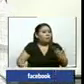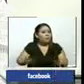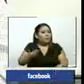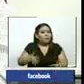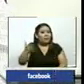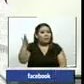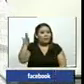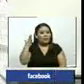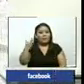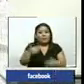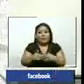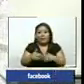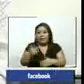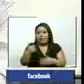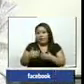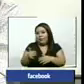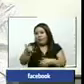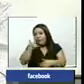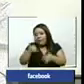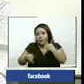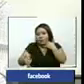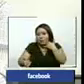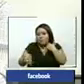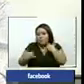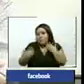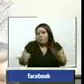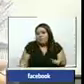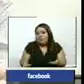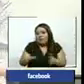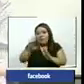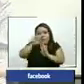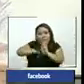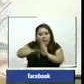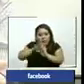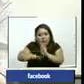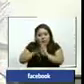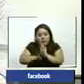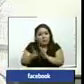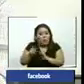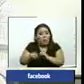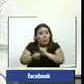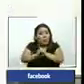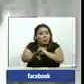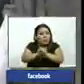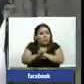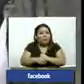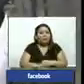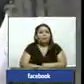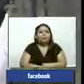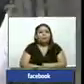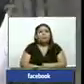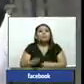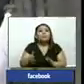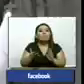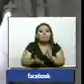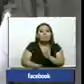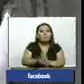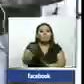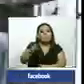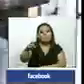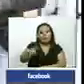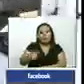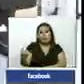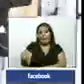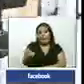antes tenía diferentes terminales basado en las condiciones de ofertas que se daban o promociones para cada uno. La tendencia actual es que